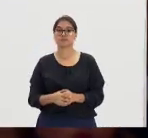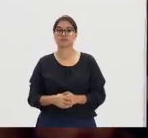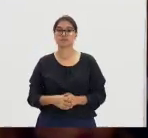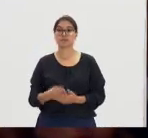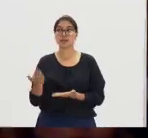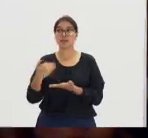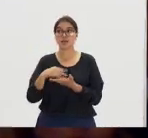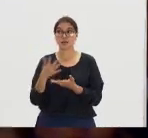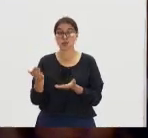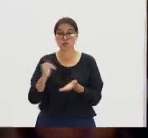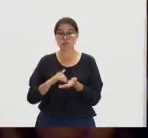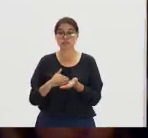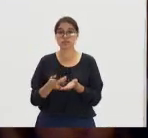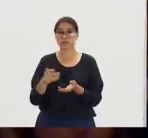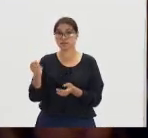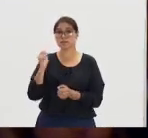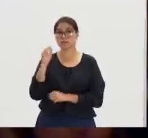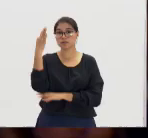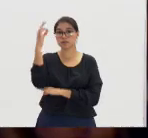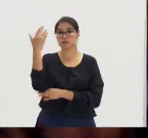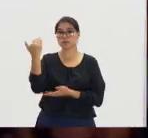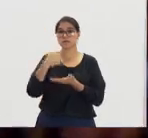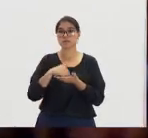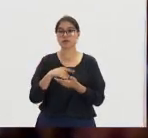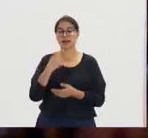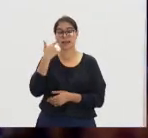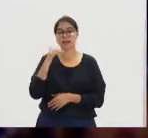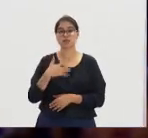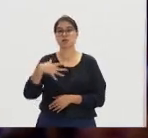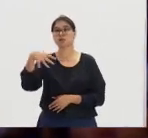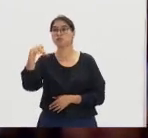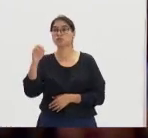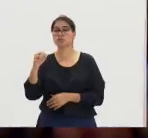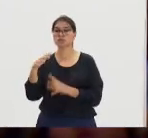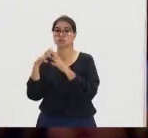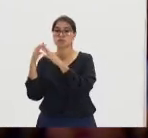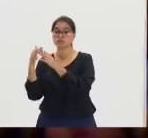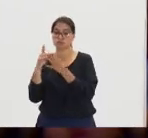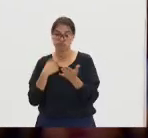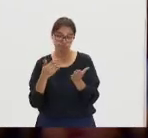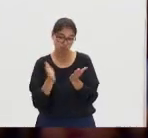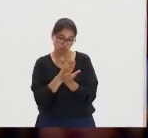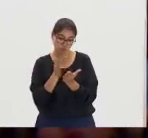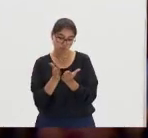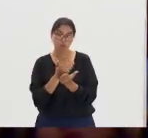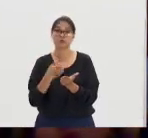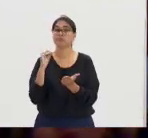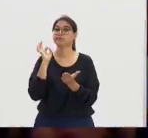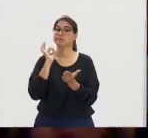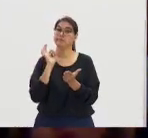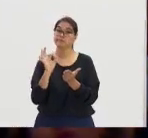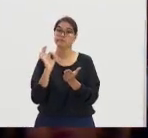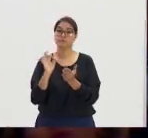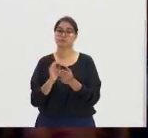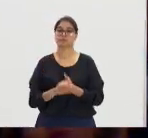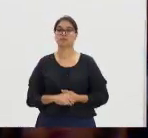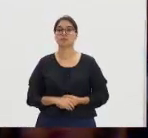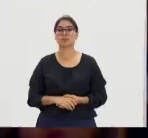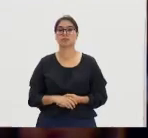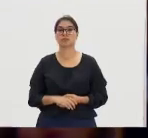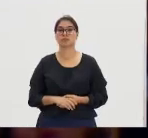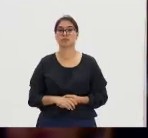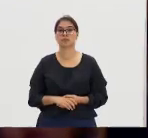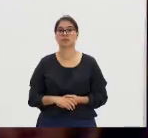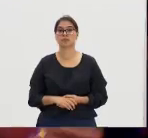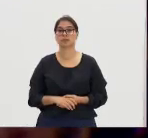Yo el libro de James Pérez me lo comí en un viaje para New York. Escrito está, se lo recomiendo, por favor. Desde que leí ese libro vine al equipo y dije: